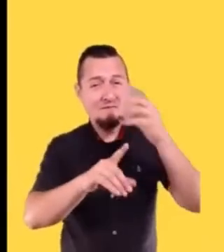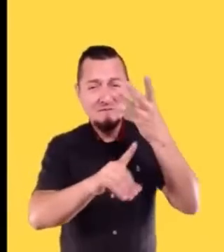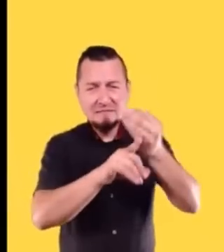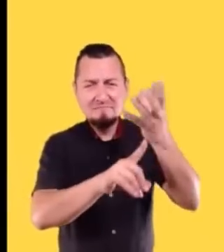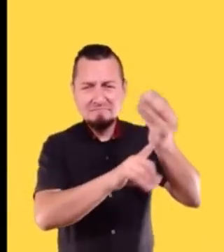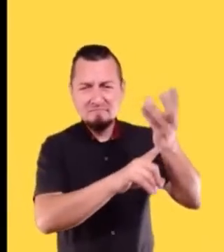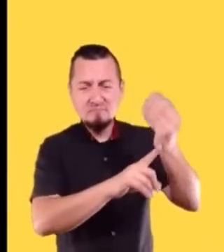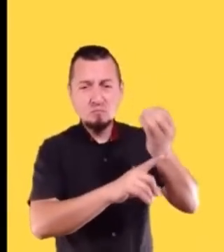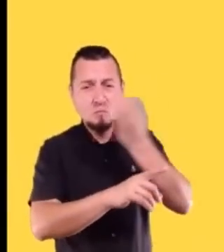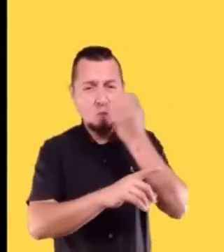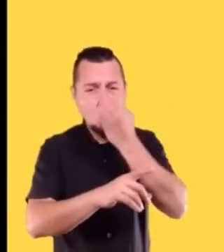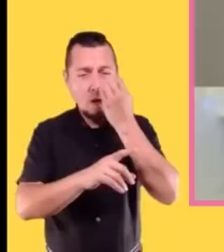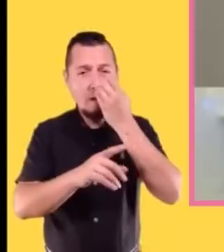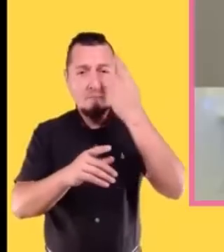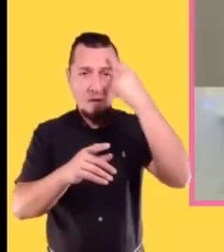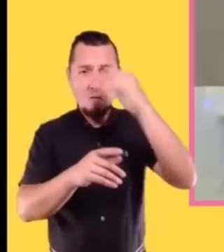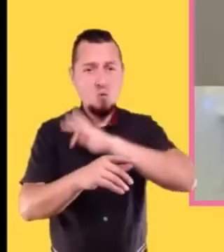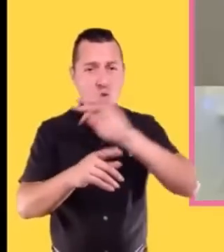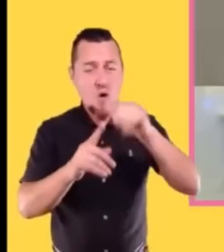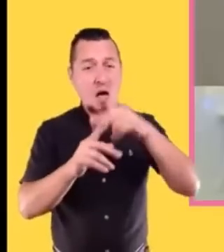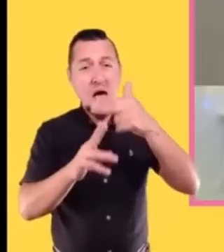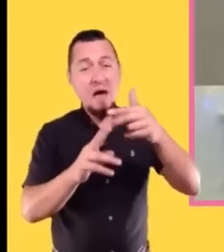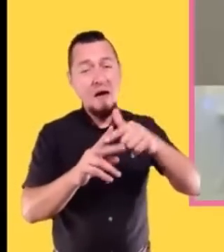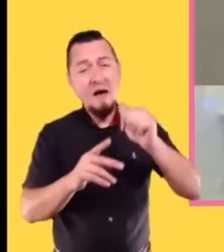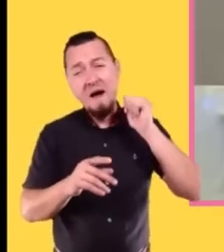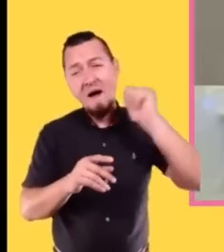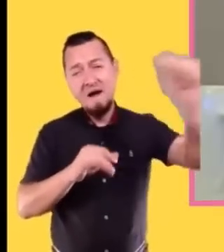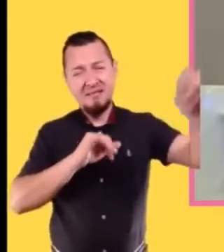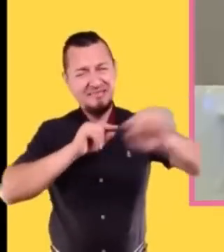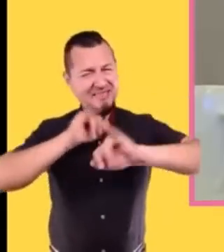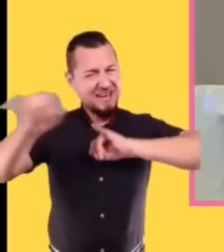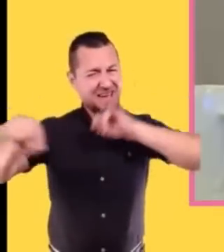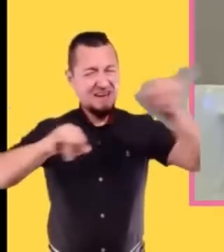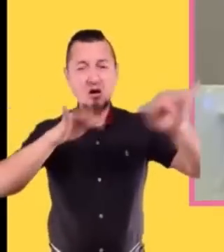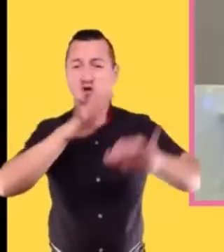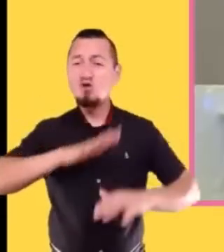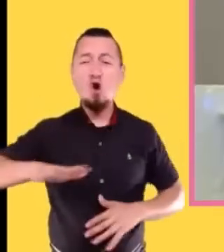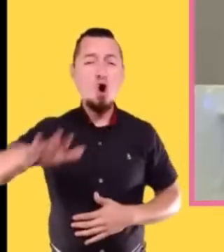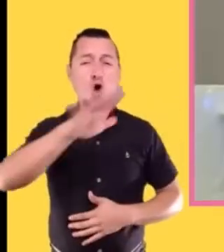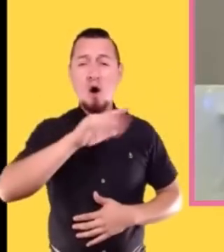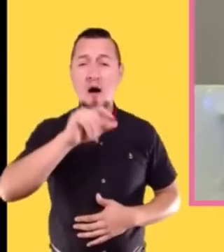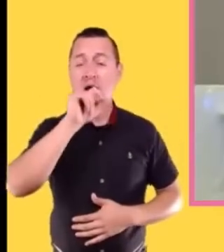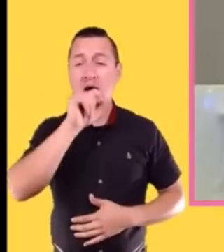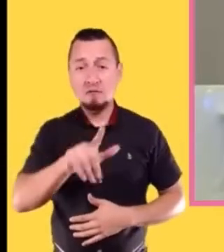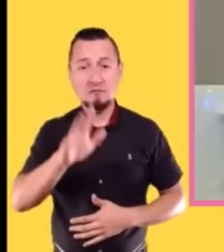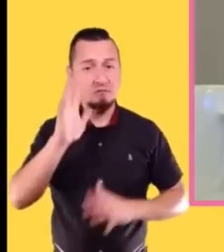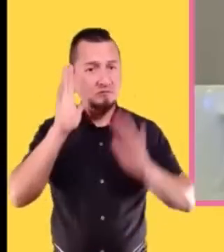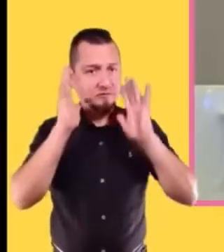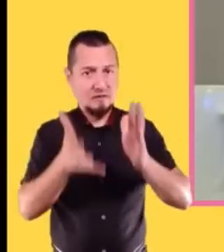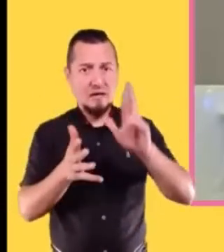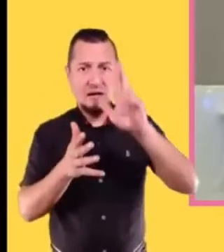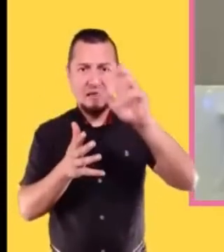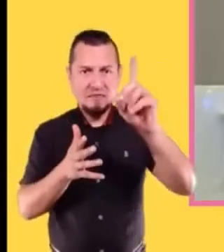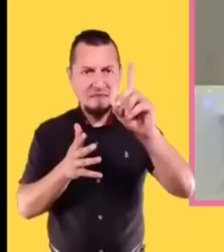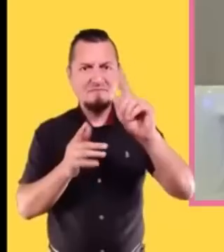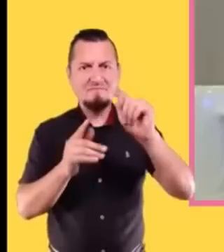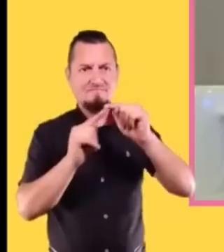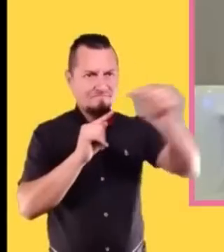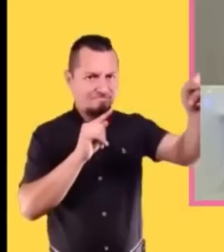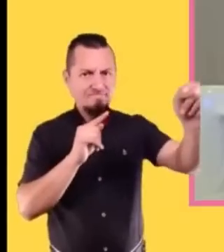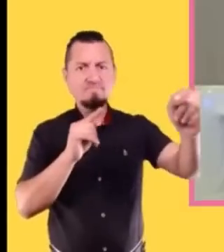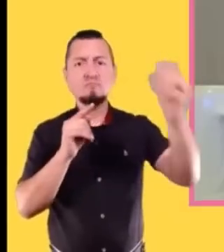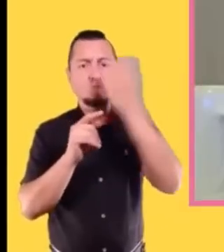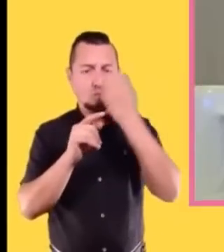del plantel para que llegue hasta los últimos rincones de cada escuela. Ya están, la red ya está en las escuelas, ahora estamos